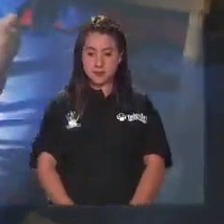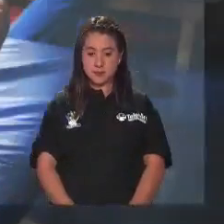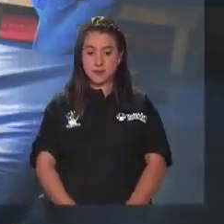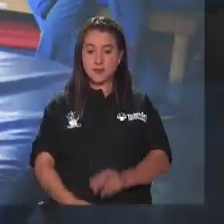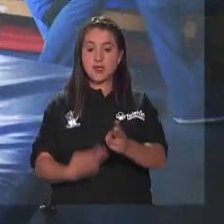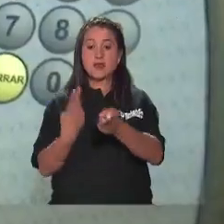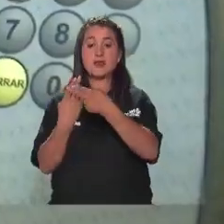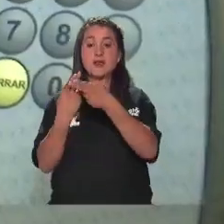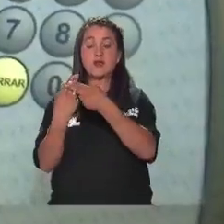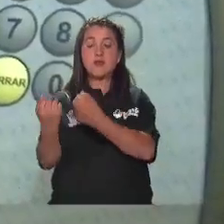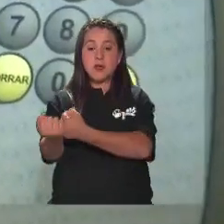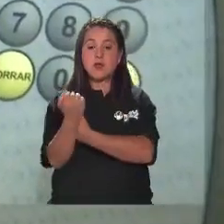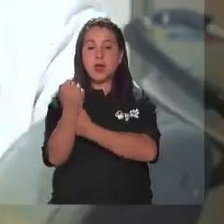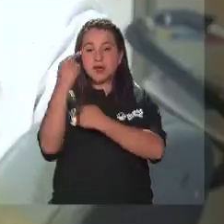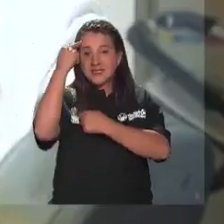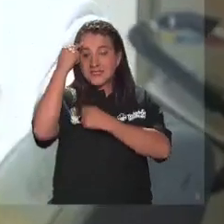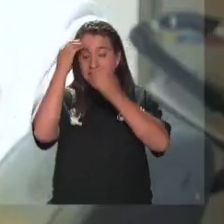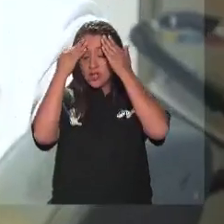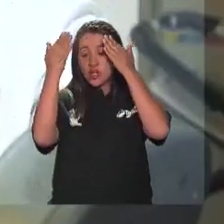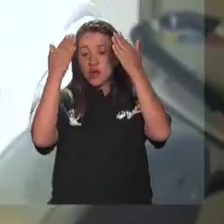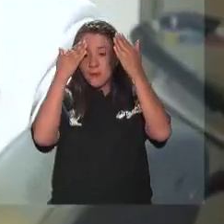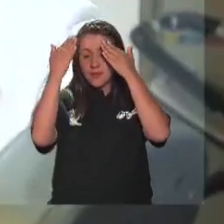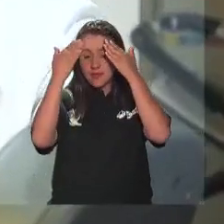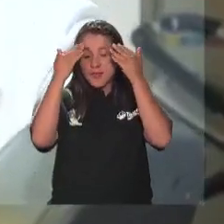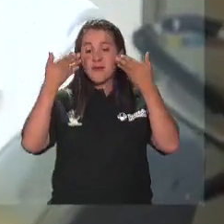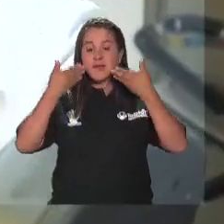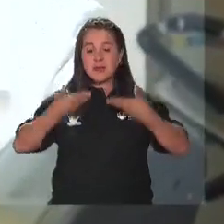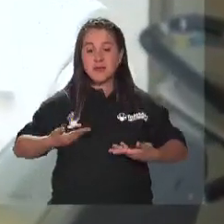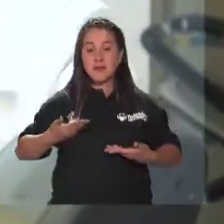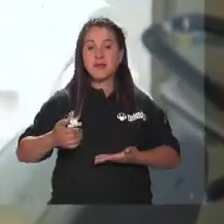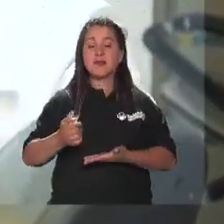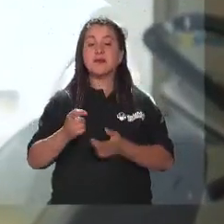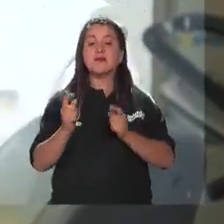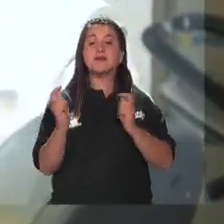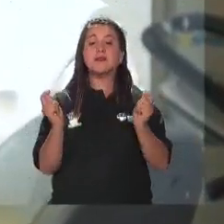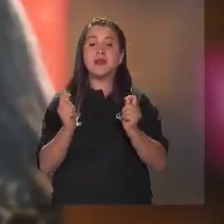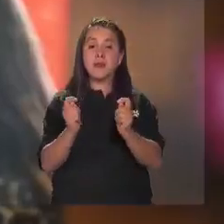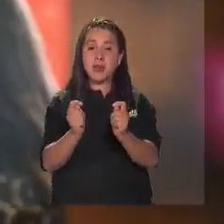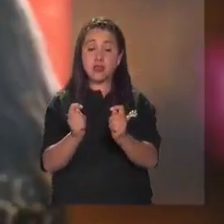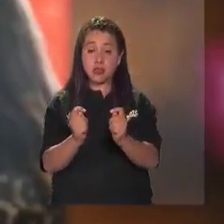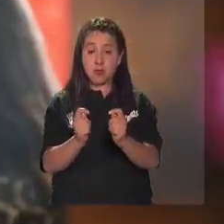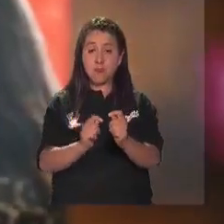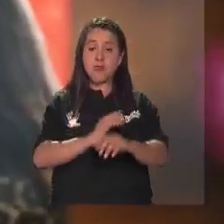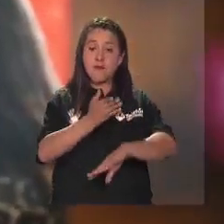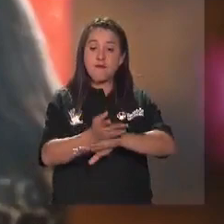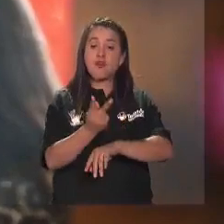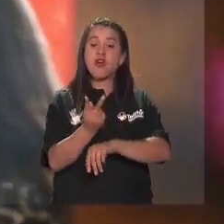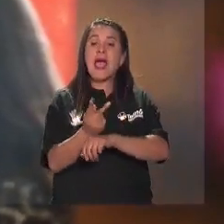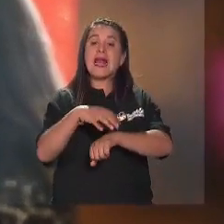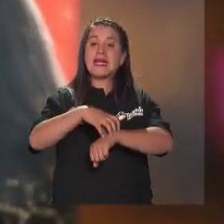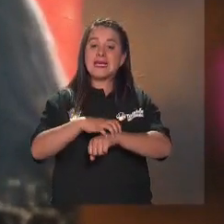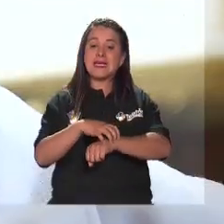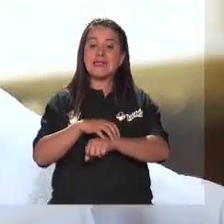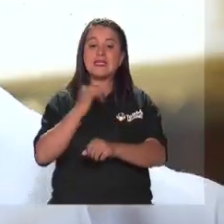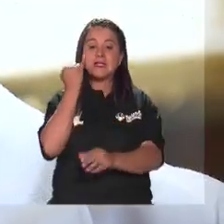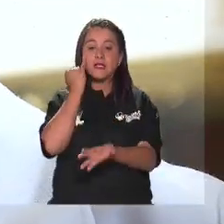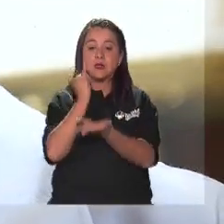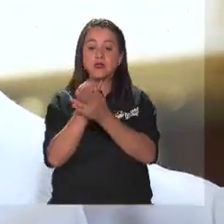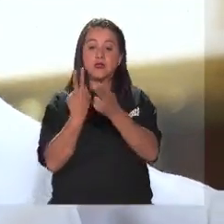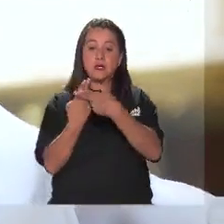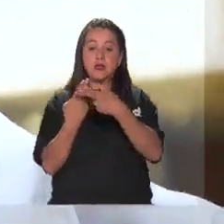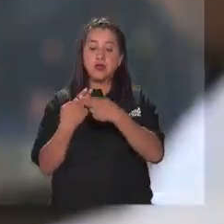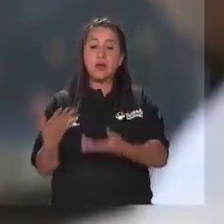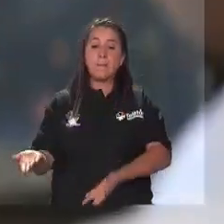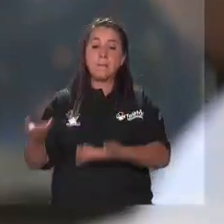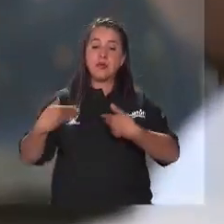La Teletón me ha ayudado psicológicamente y físicamente en tratamiento. Hasta el día de hoy yo asisto al kinesiólogo en el Instituto Teletón. Me han dado